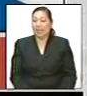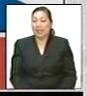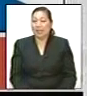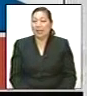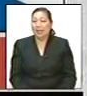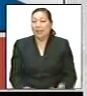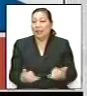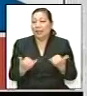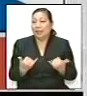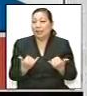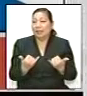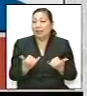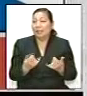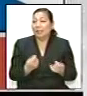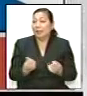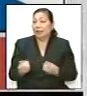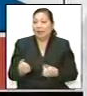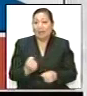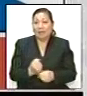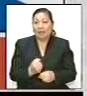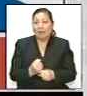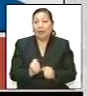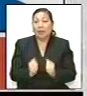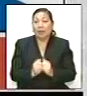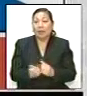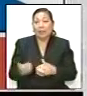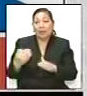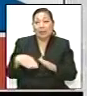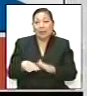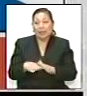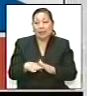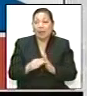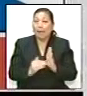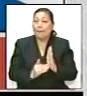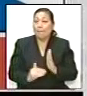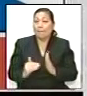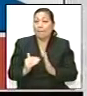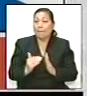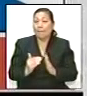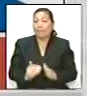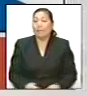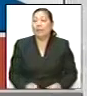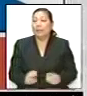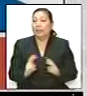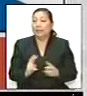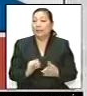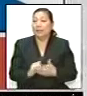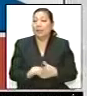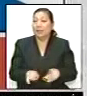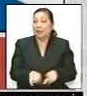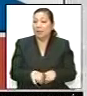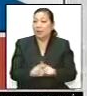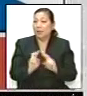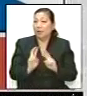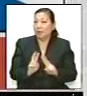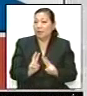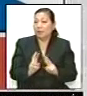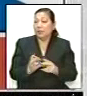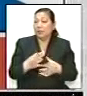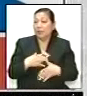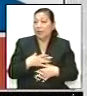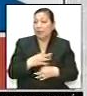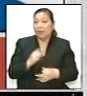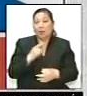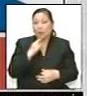esa dinámica e incorporar a la mayoría de estados observadores y hemos visto que el interés